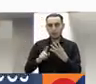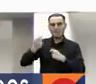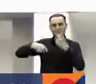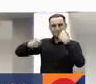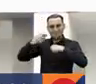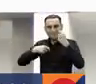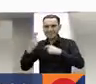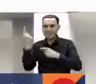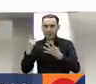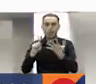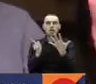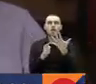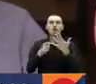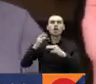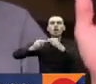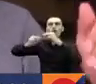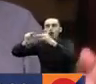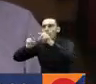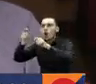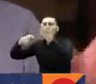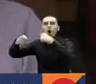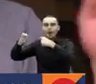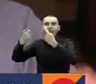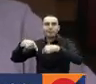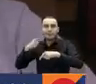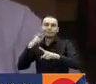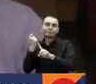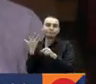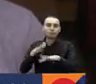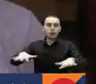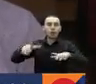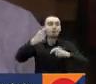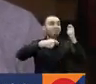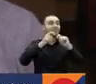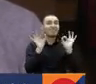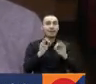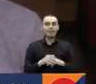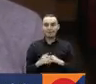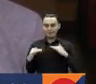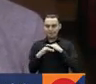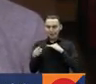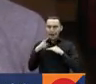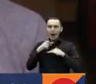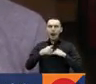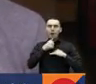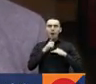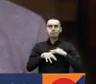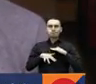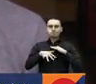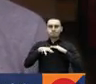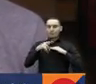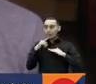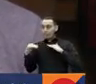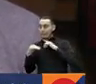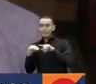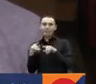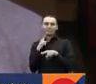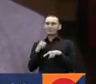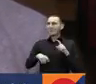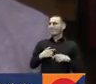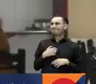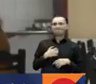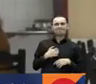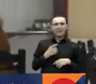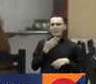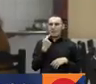de construcción. Todas las calles son muy destapadas y no tiene por dónde la gente escampar un poquito, entonces sí nos afecta bastante, baja mucho el